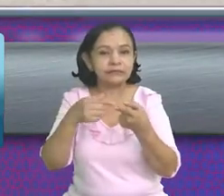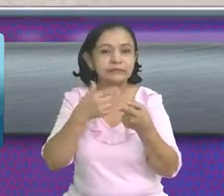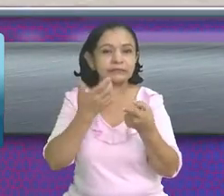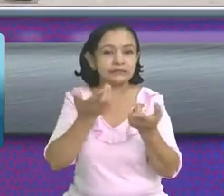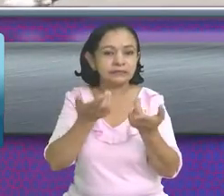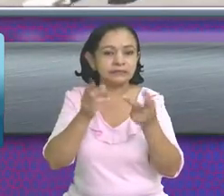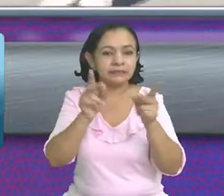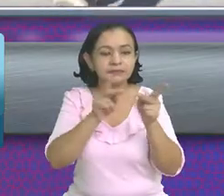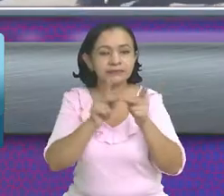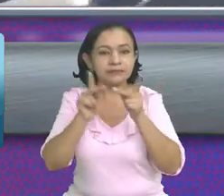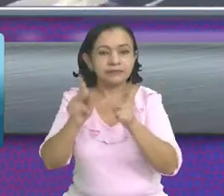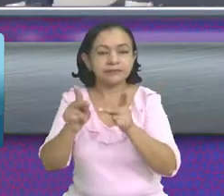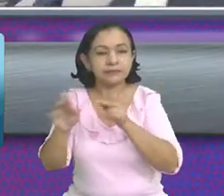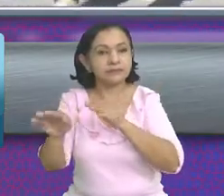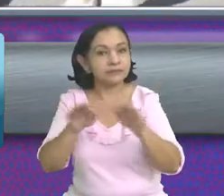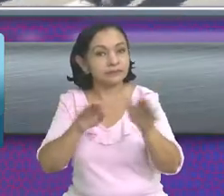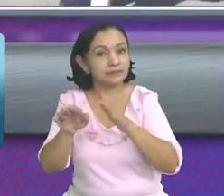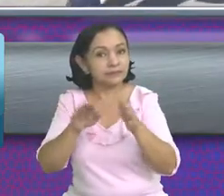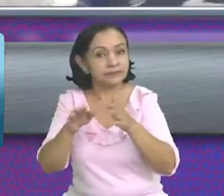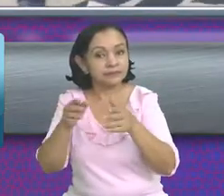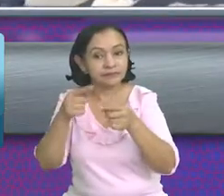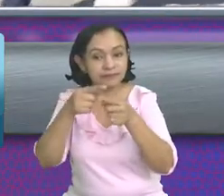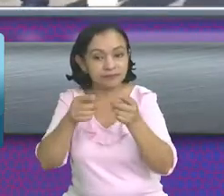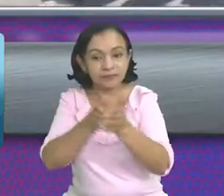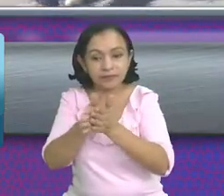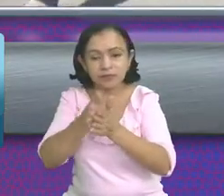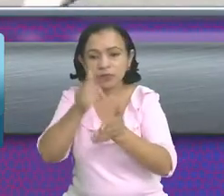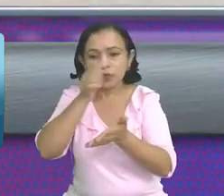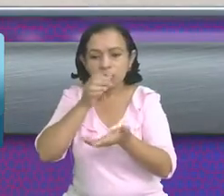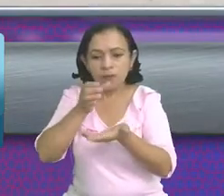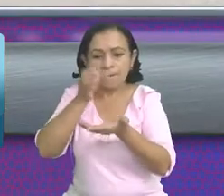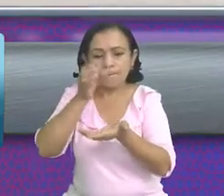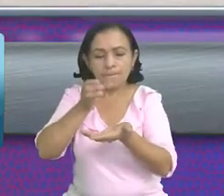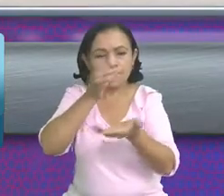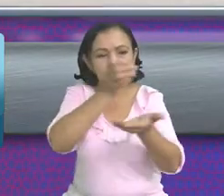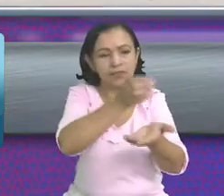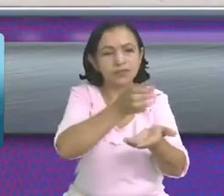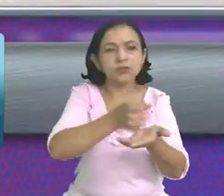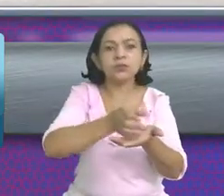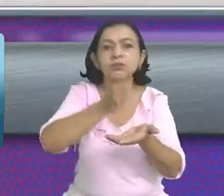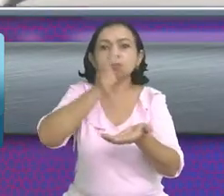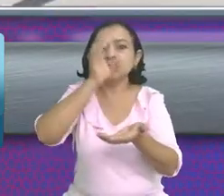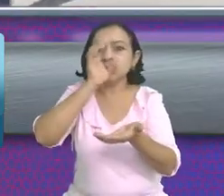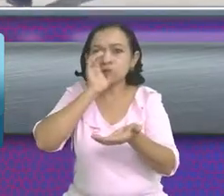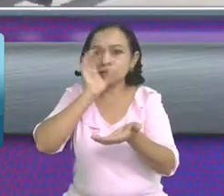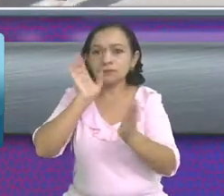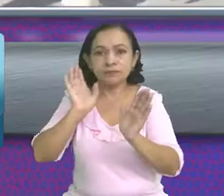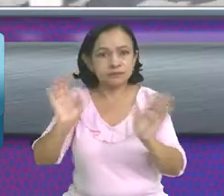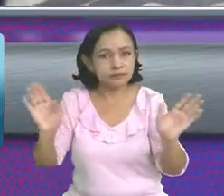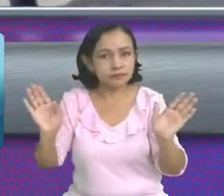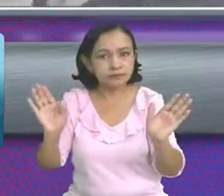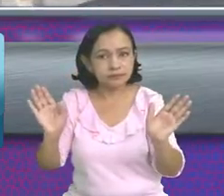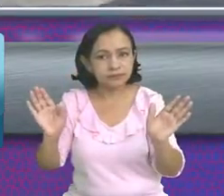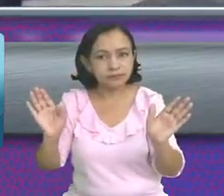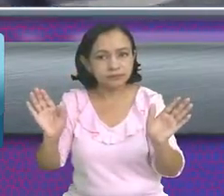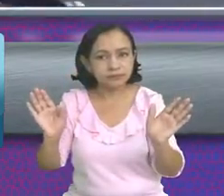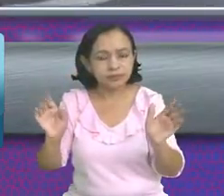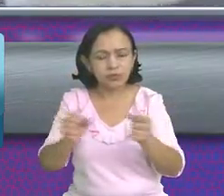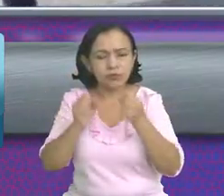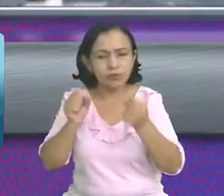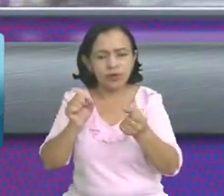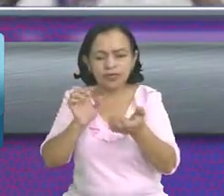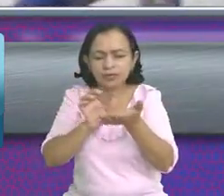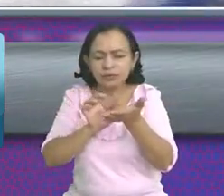estos pacientes, vos le puedes dar una porción, un vaso. Vaso, que no se exceda un vaso. Exacto, que no se exceda un vaso y que no sea muy